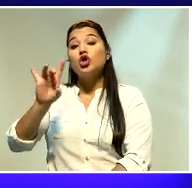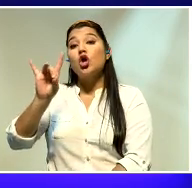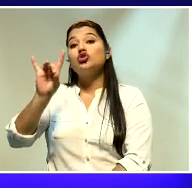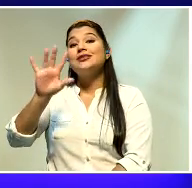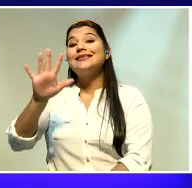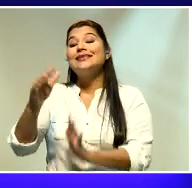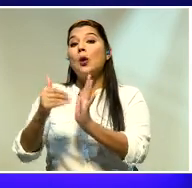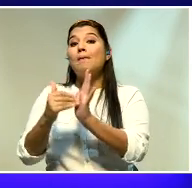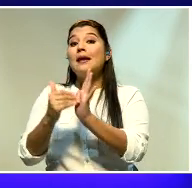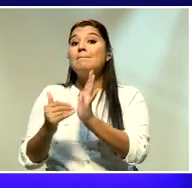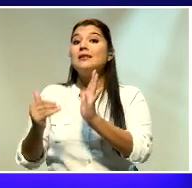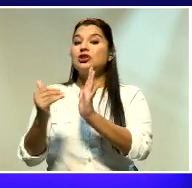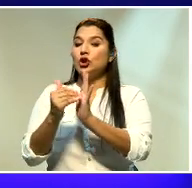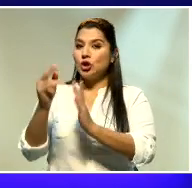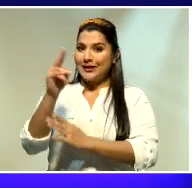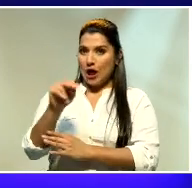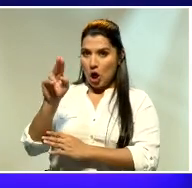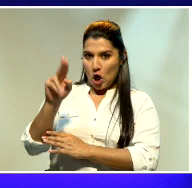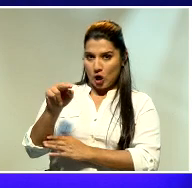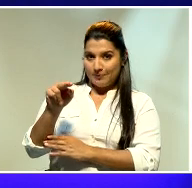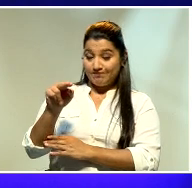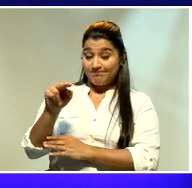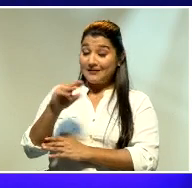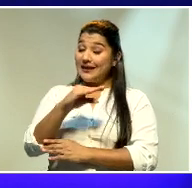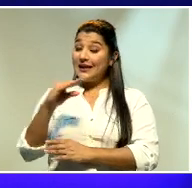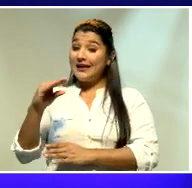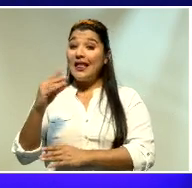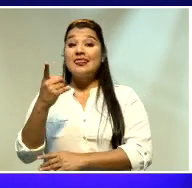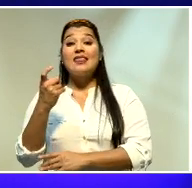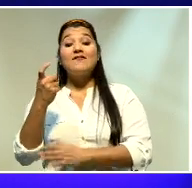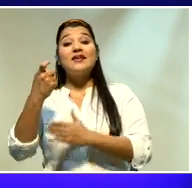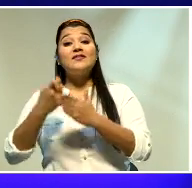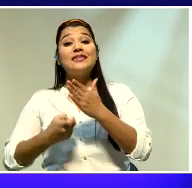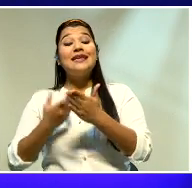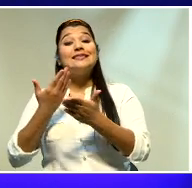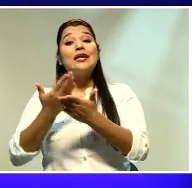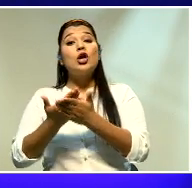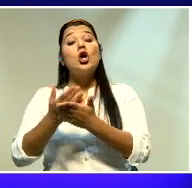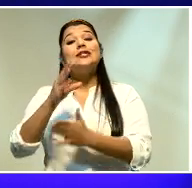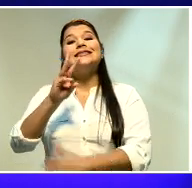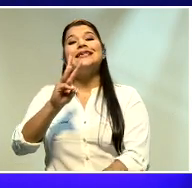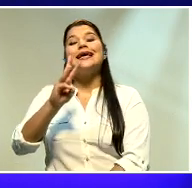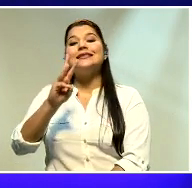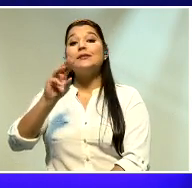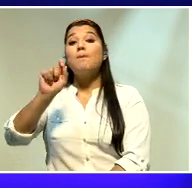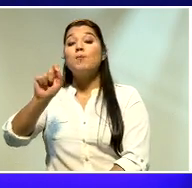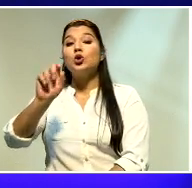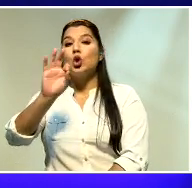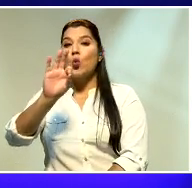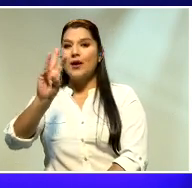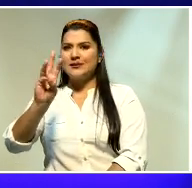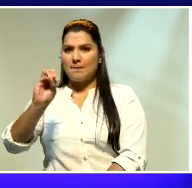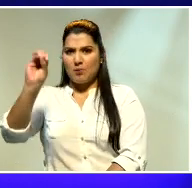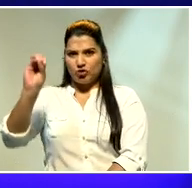885.000 millones de colones y el déficit llegó al 6,96%. ¿Cómo dar